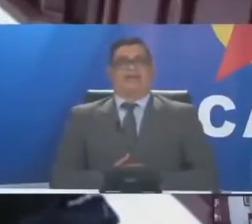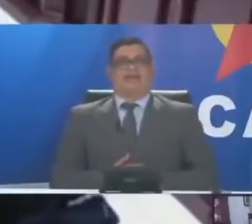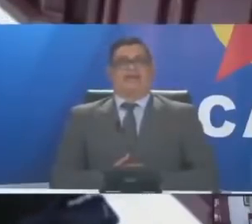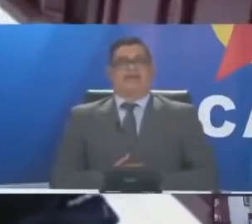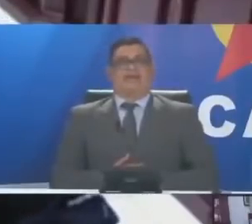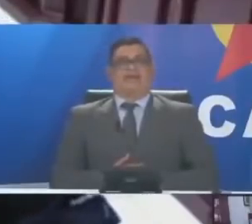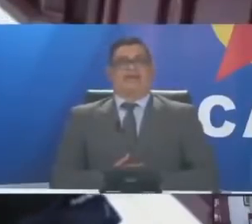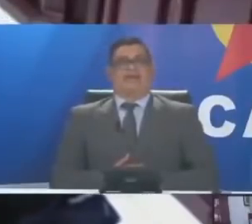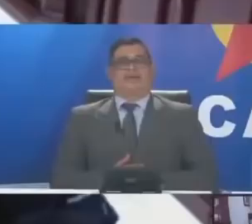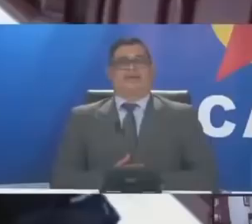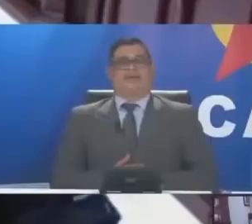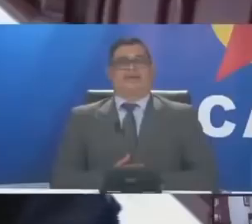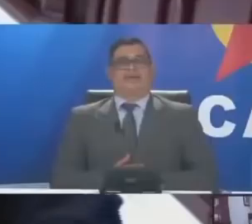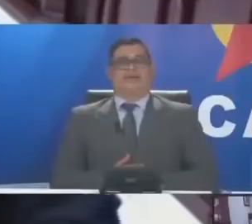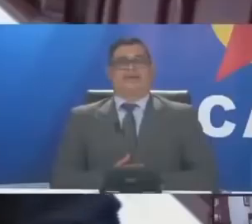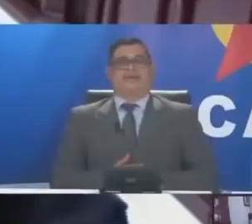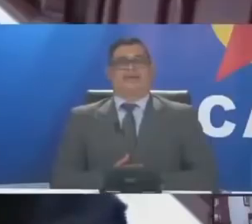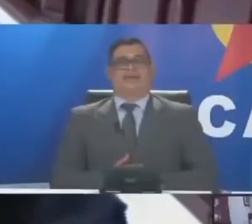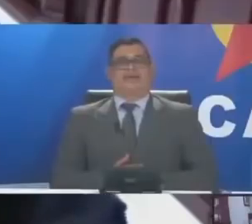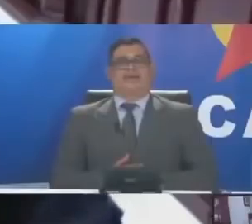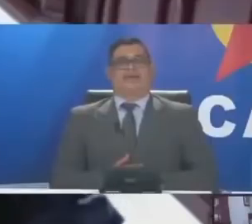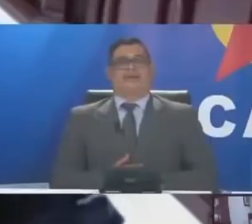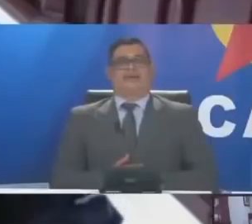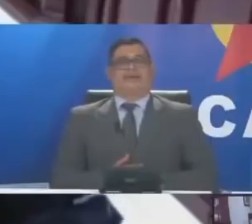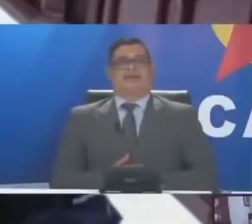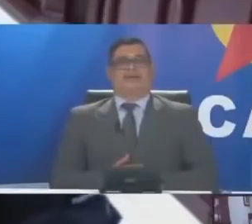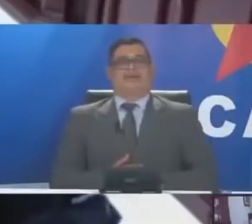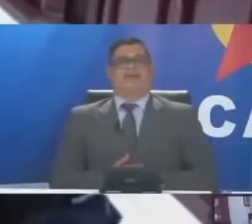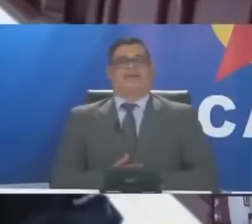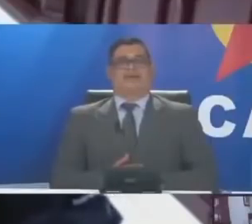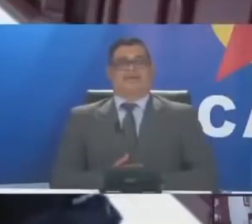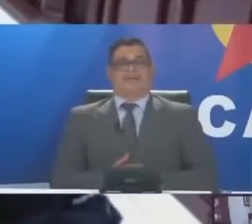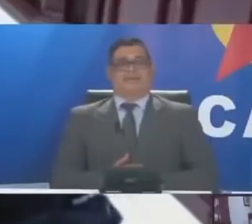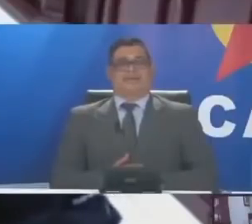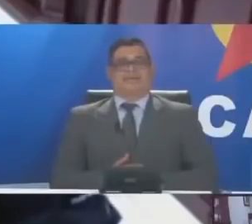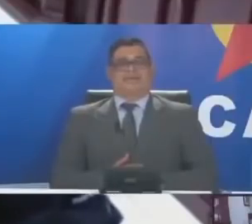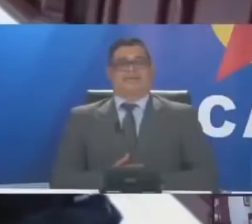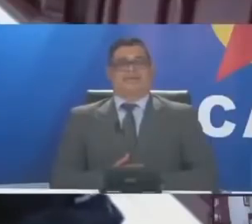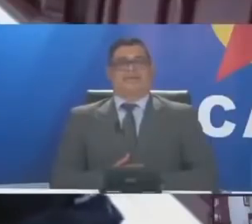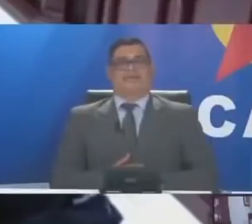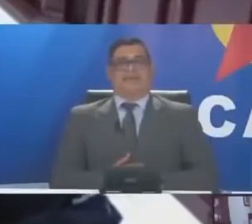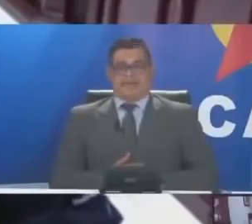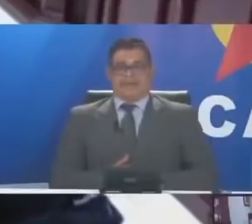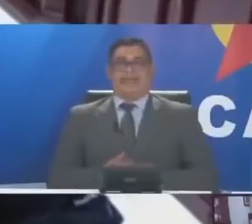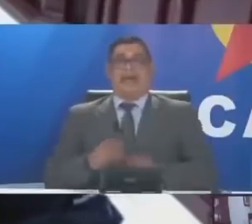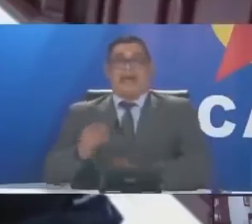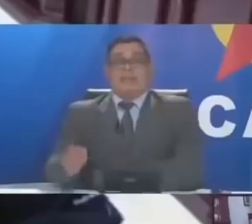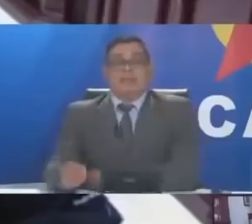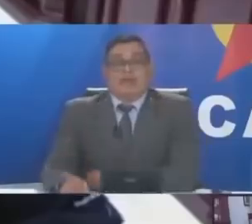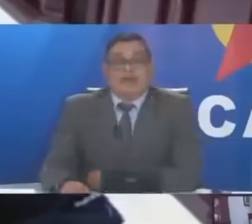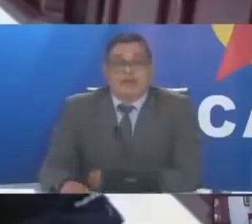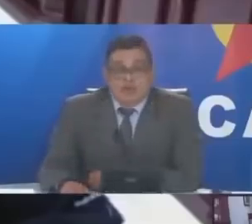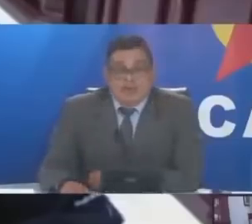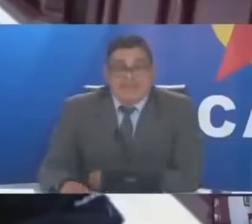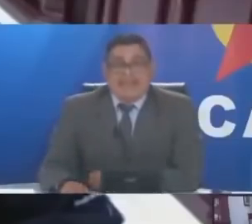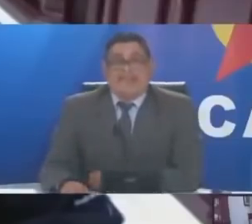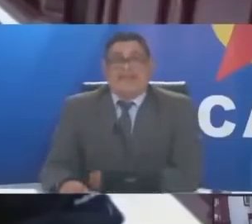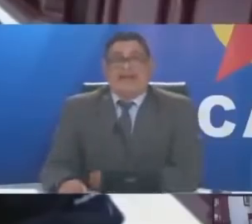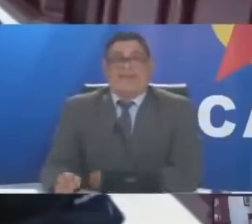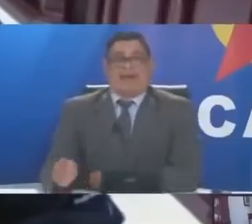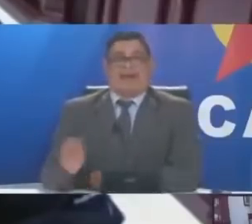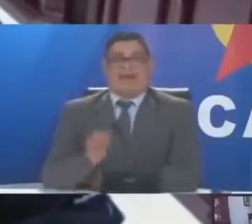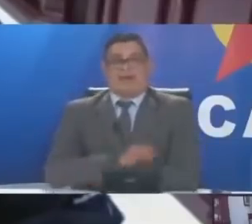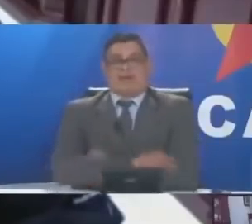en este año 2020 y dios quiera que la vacunación con dice pronto de esta fecha es interesante pastor su